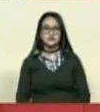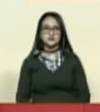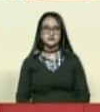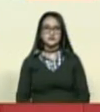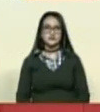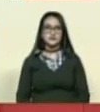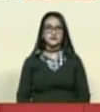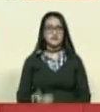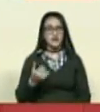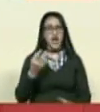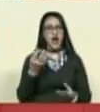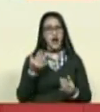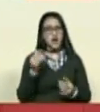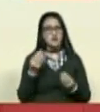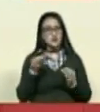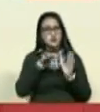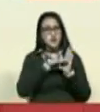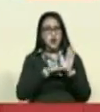Hay muchos programas, ¿verdad?